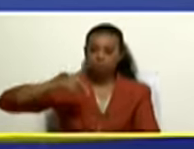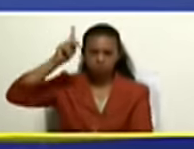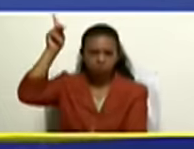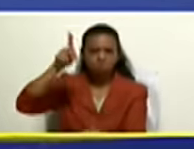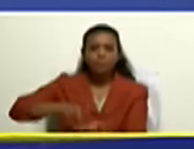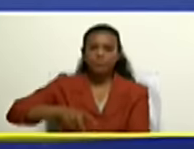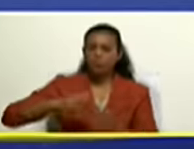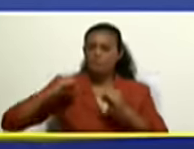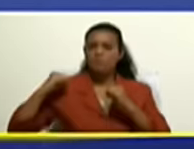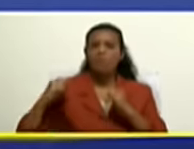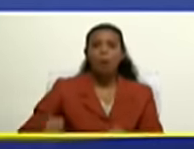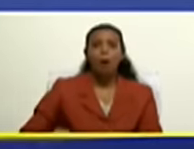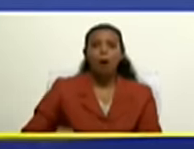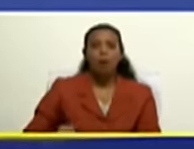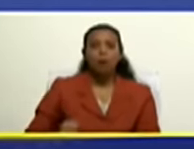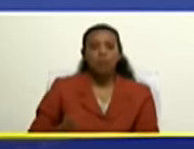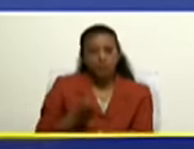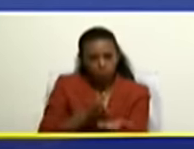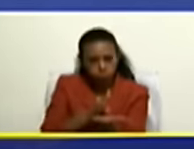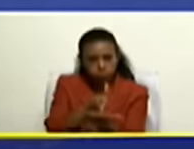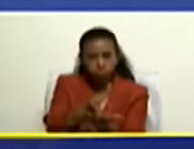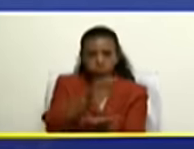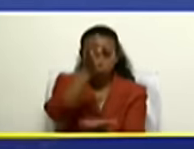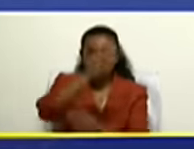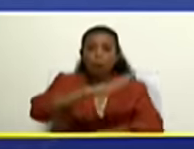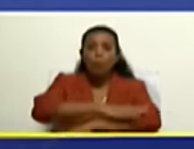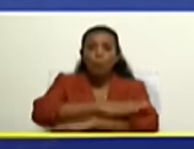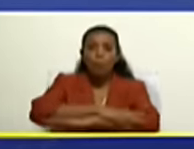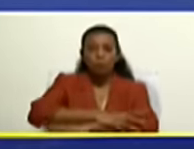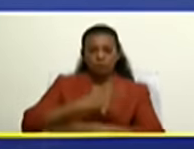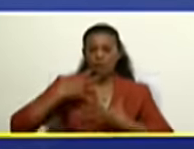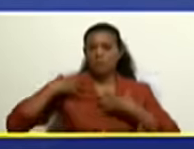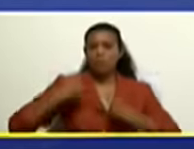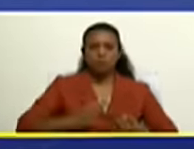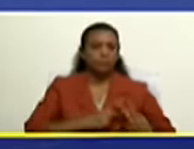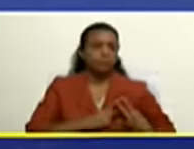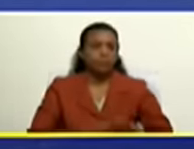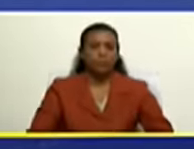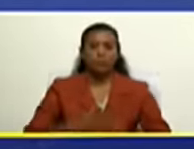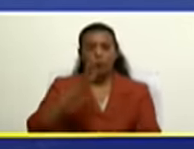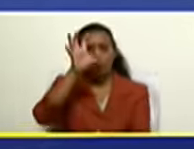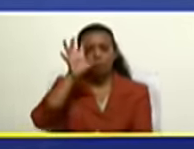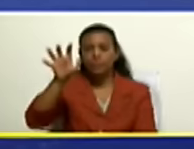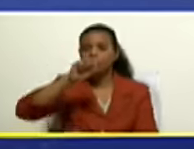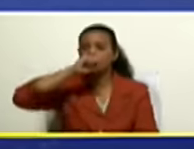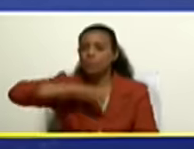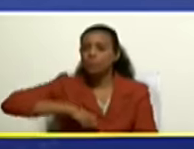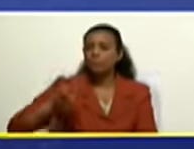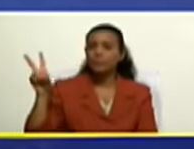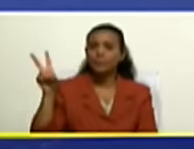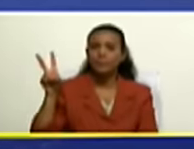presente. Y estamos en el camino correcto de la valentía y del patriotismo.